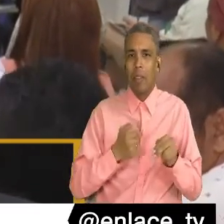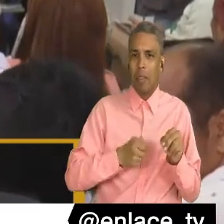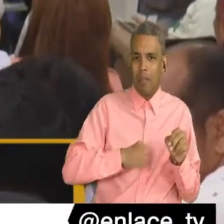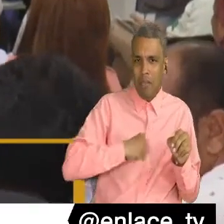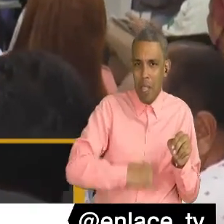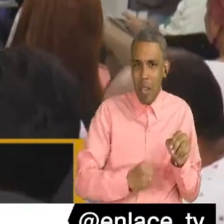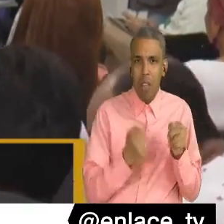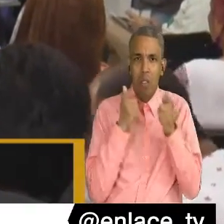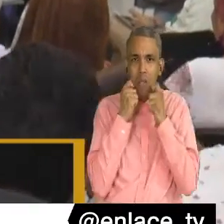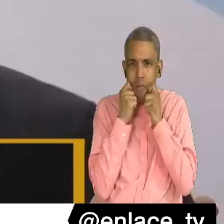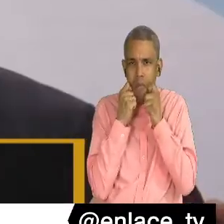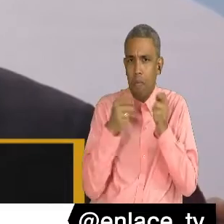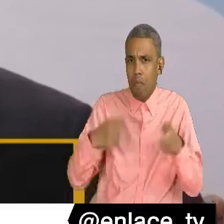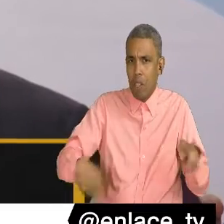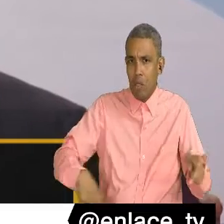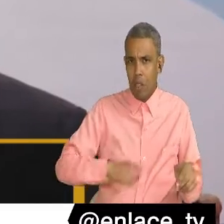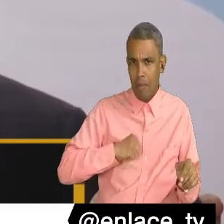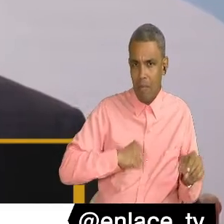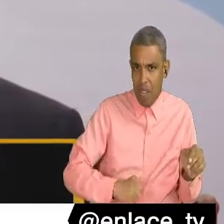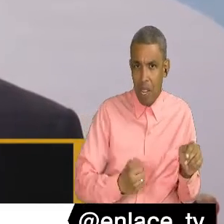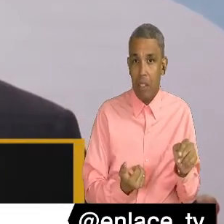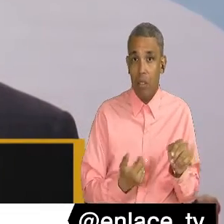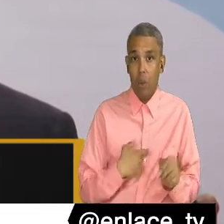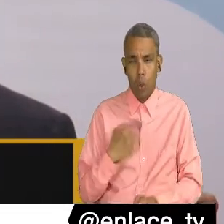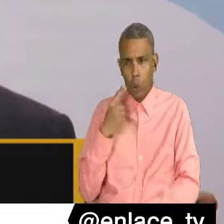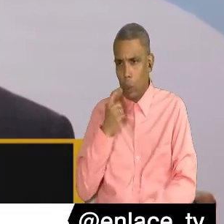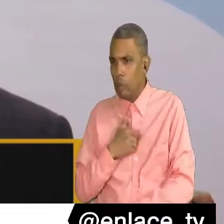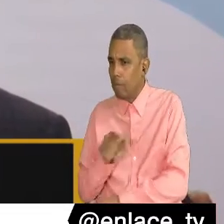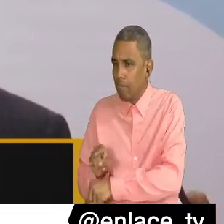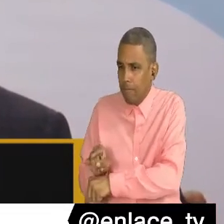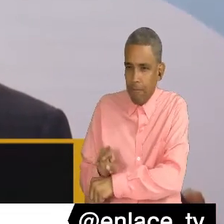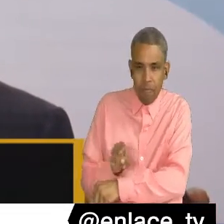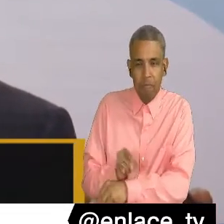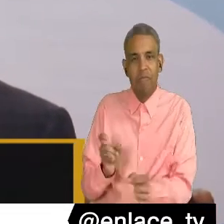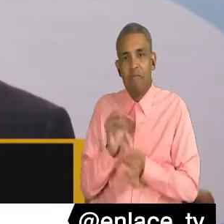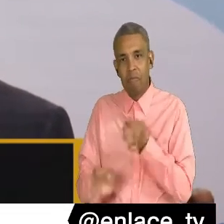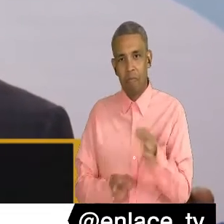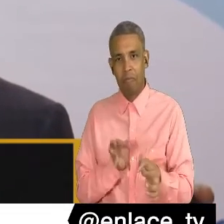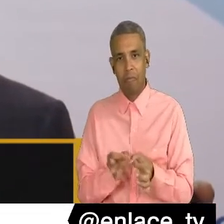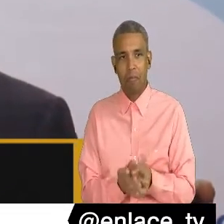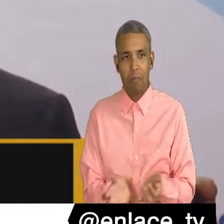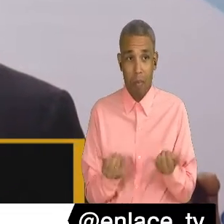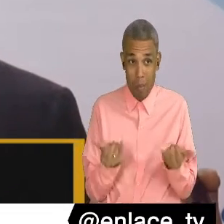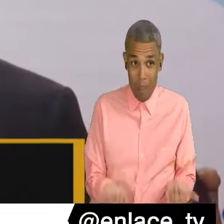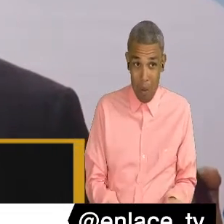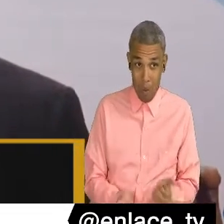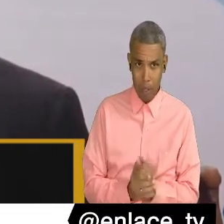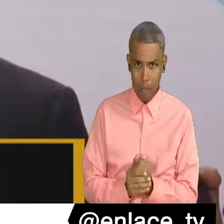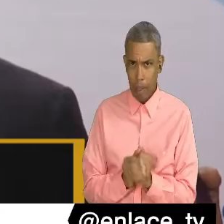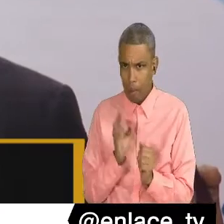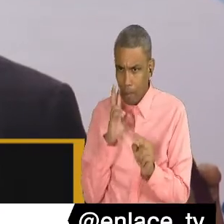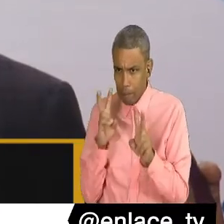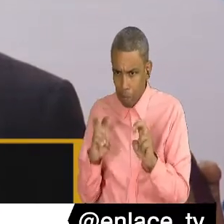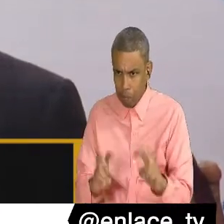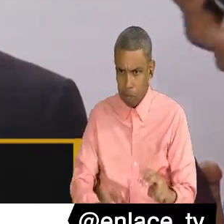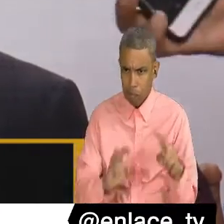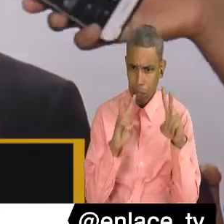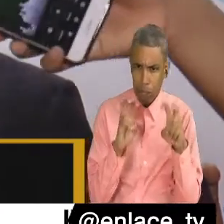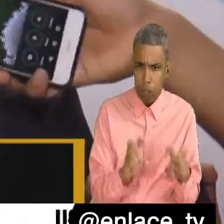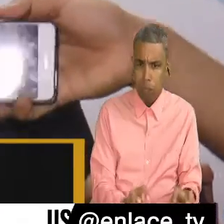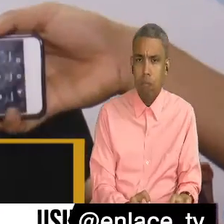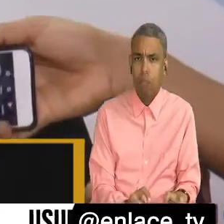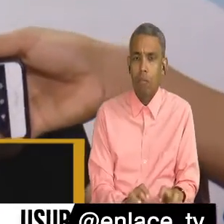de las personas. En este momento estamos en un proceso de investigar, ¿no? Tenemos que hacer verificación de